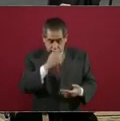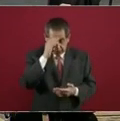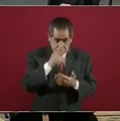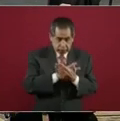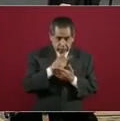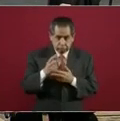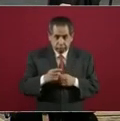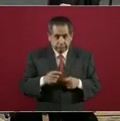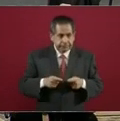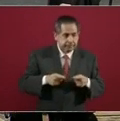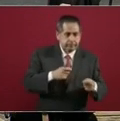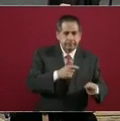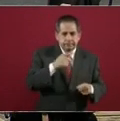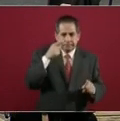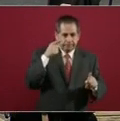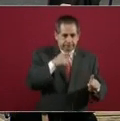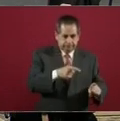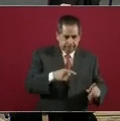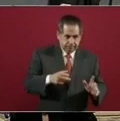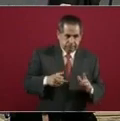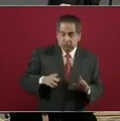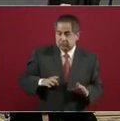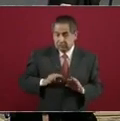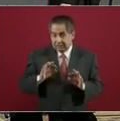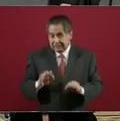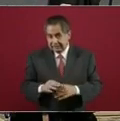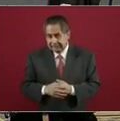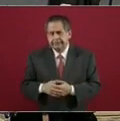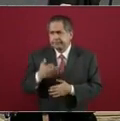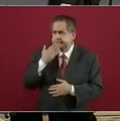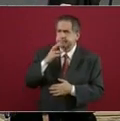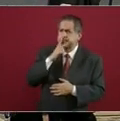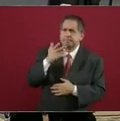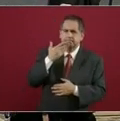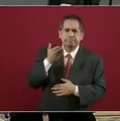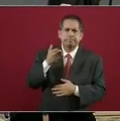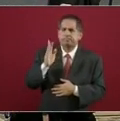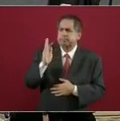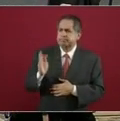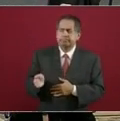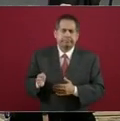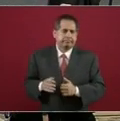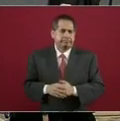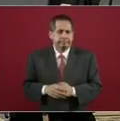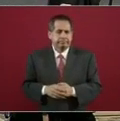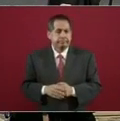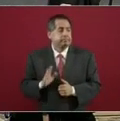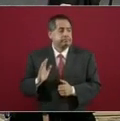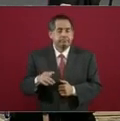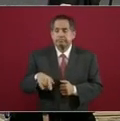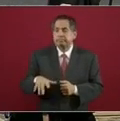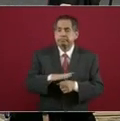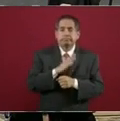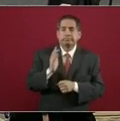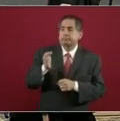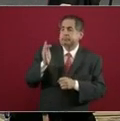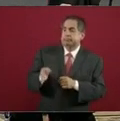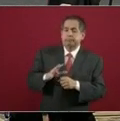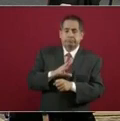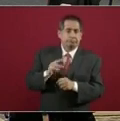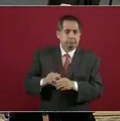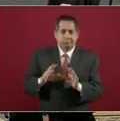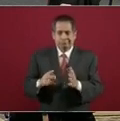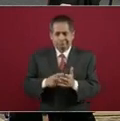programa eh Es correcto y lo acepta ya tenemos las la aceptación eh insisto